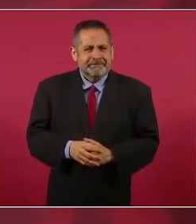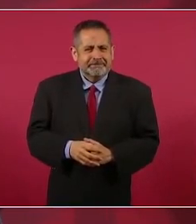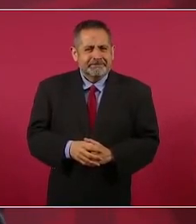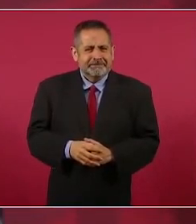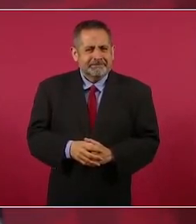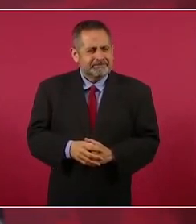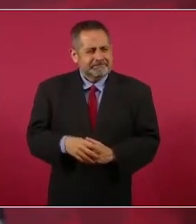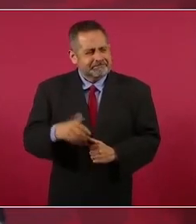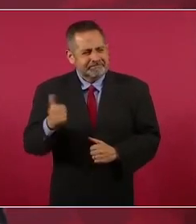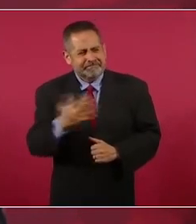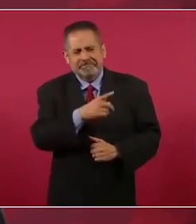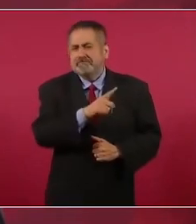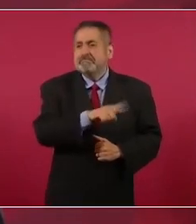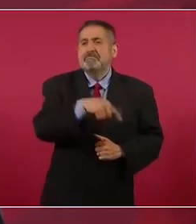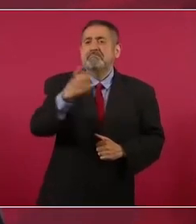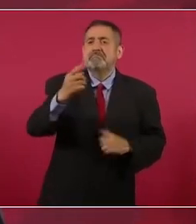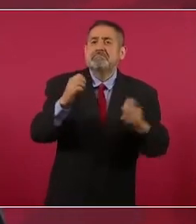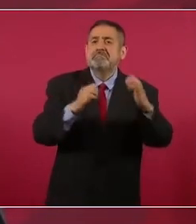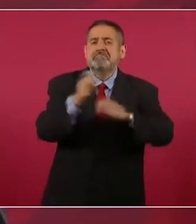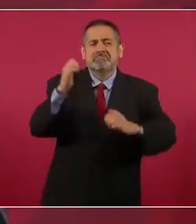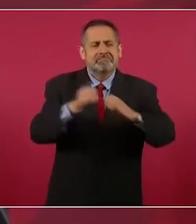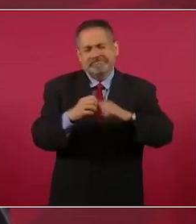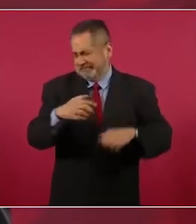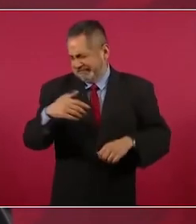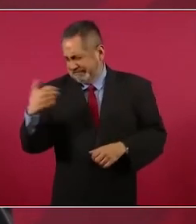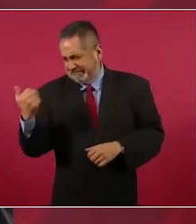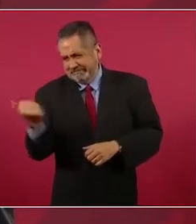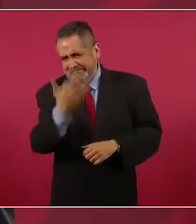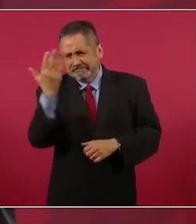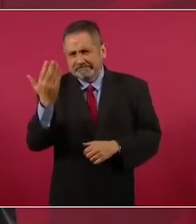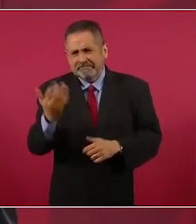a engañar más lejos.